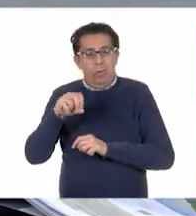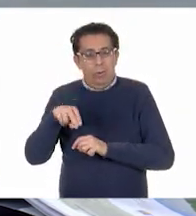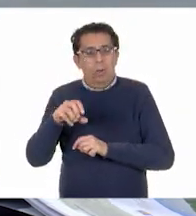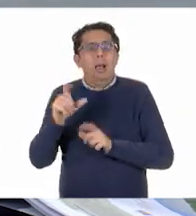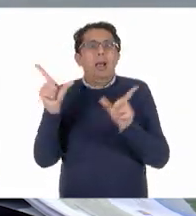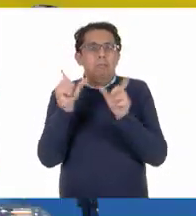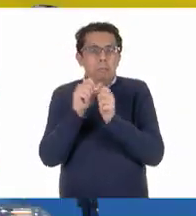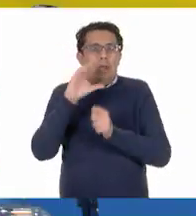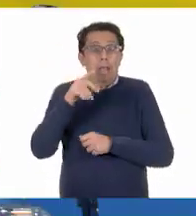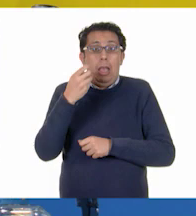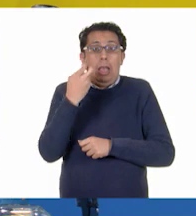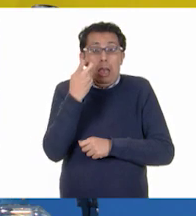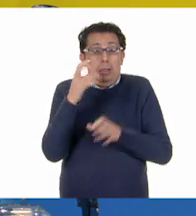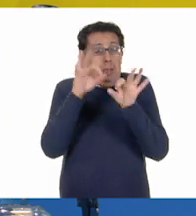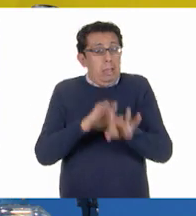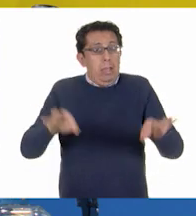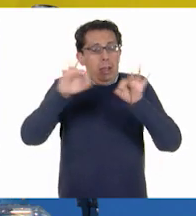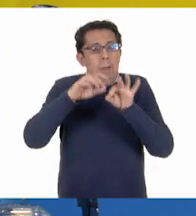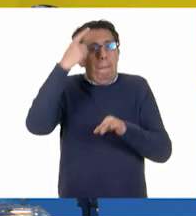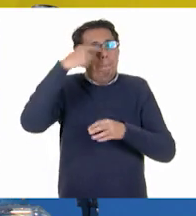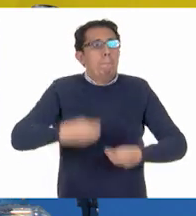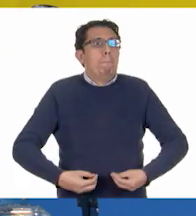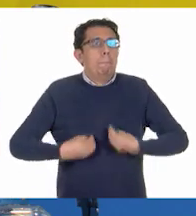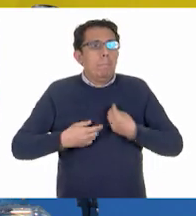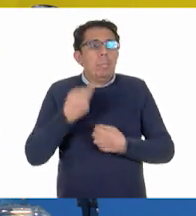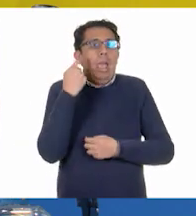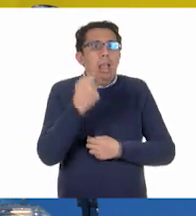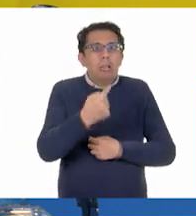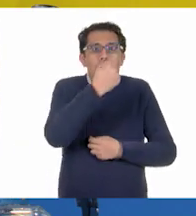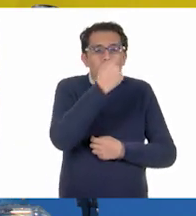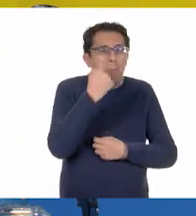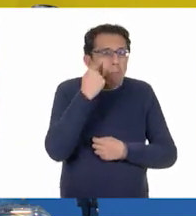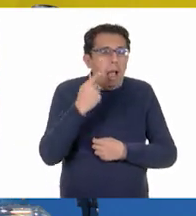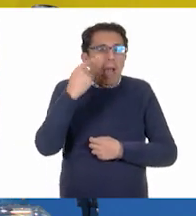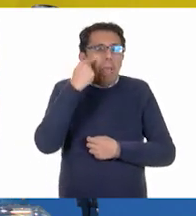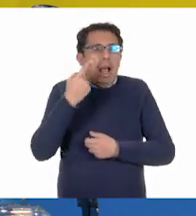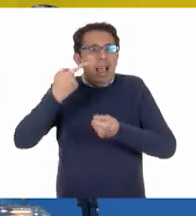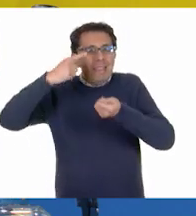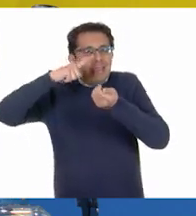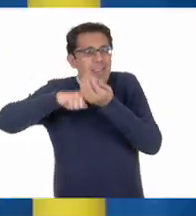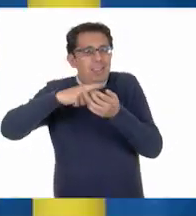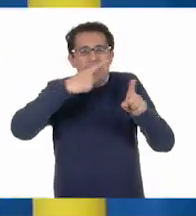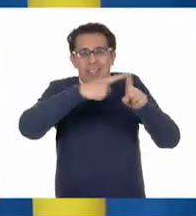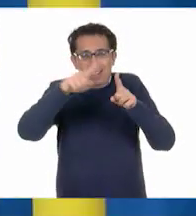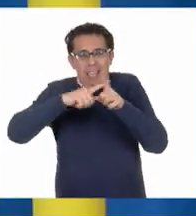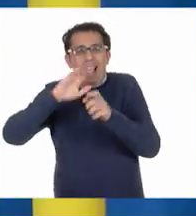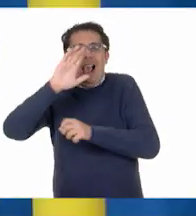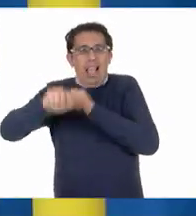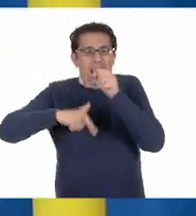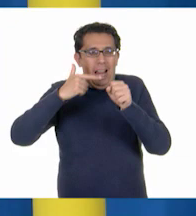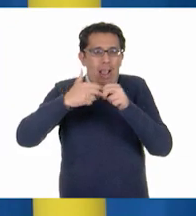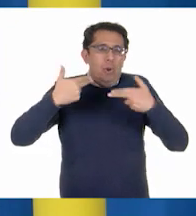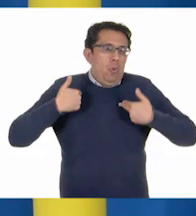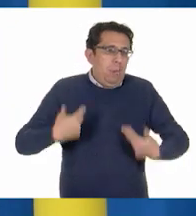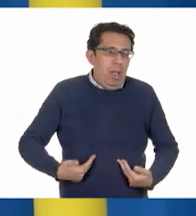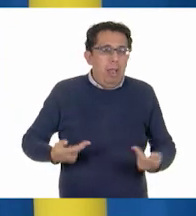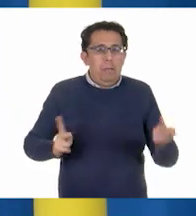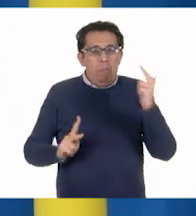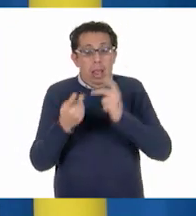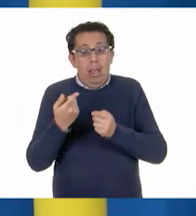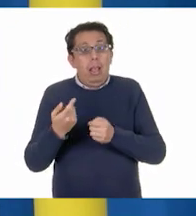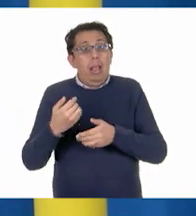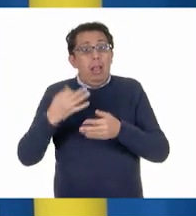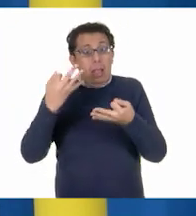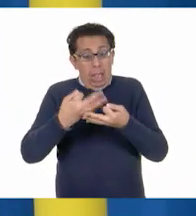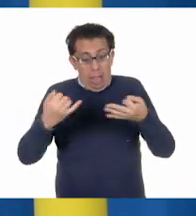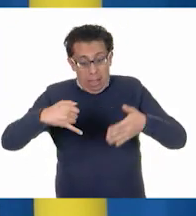vida. Y se encuentra en la mayoría de los seres vivos que habitan la Tierra. Así es, en el subsuelo en forma